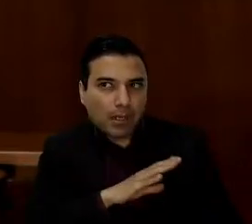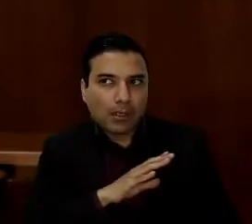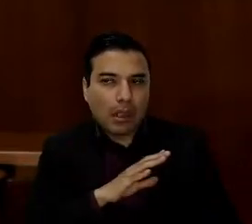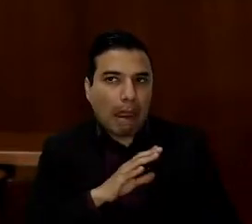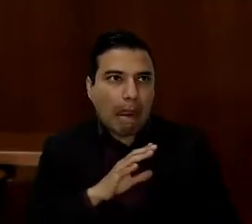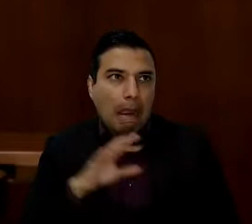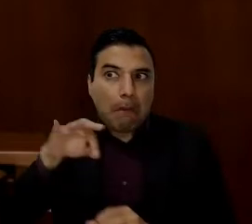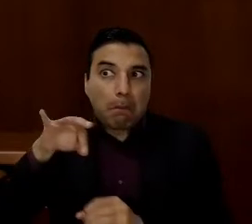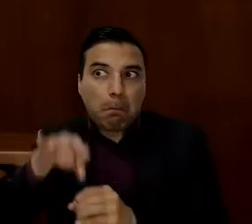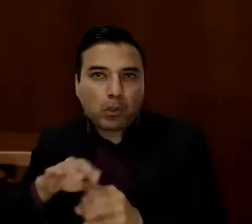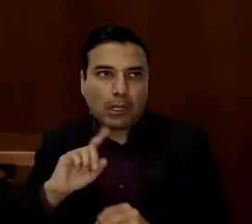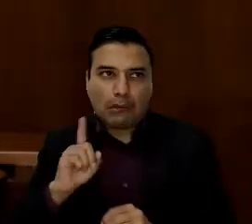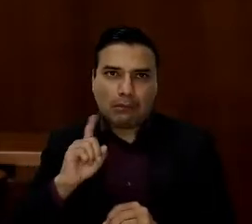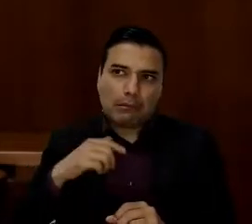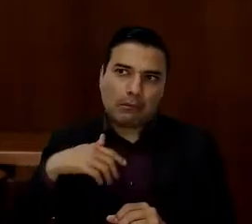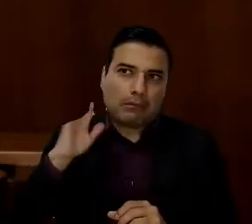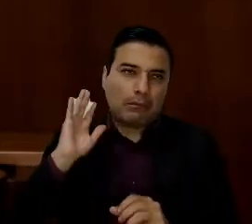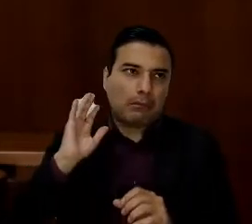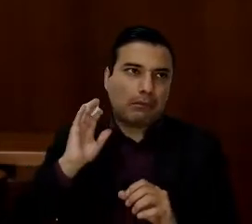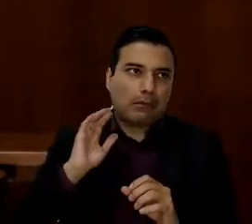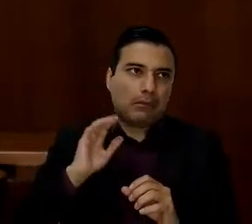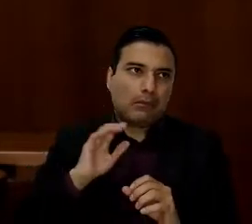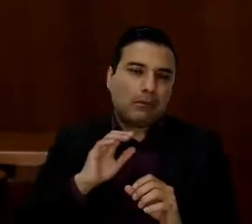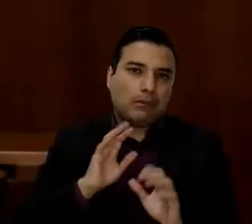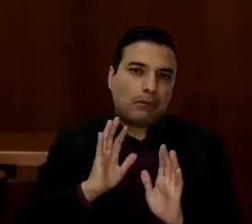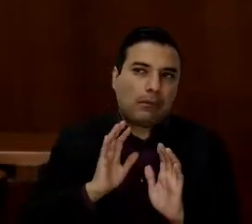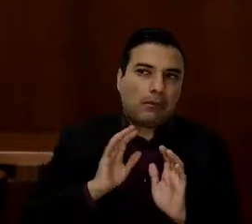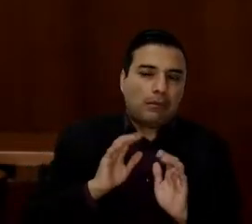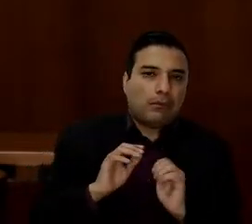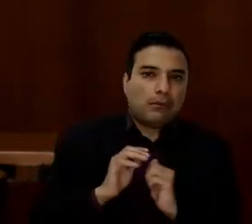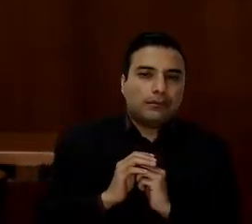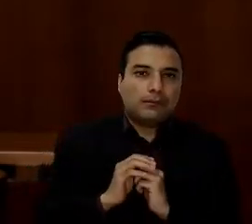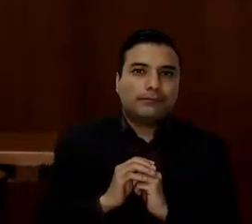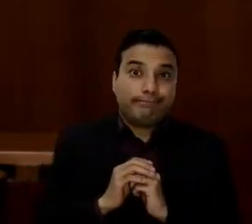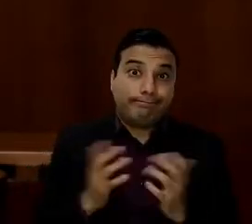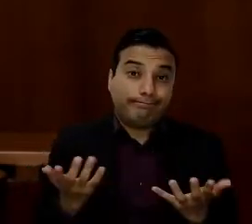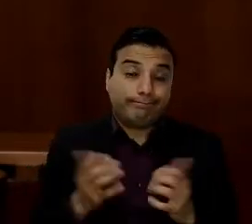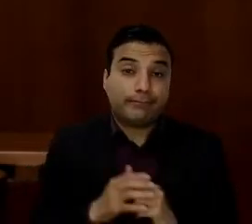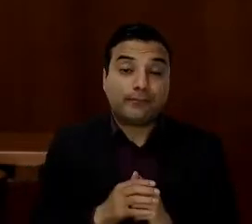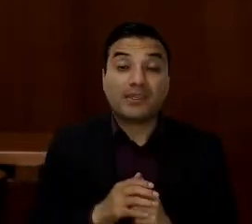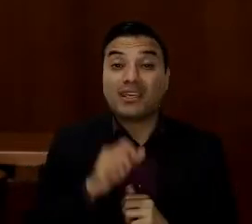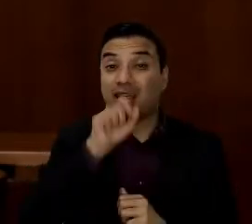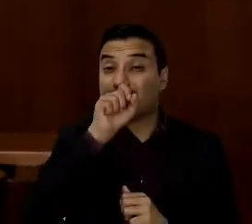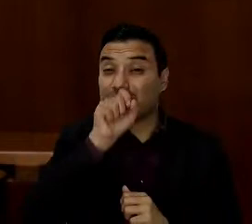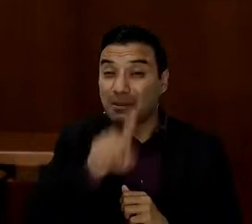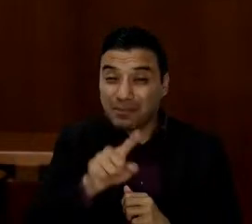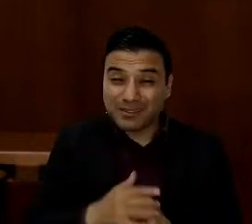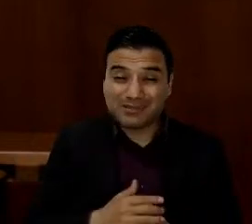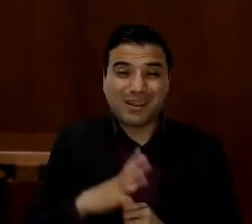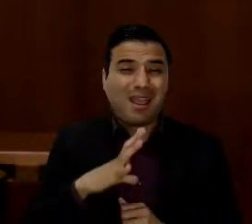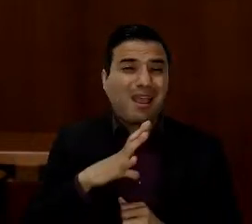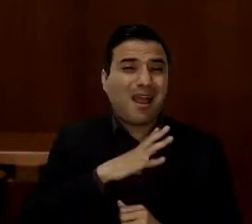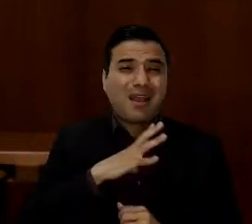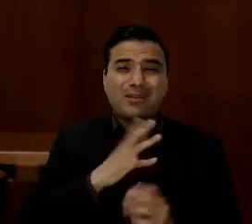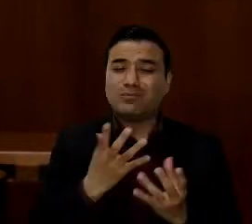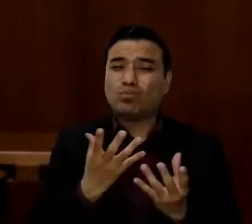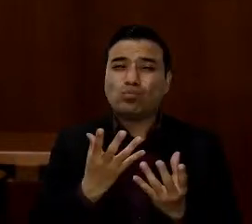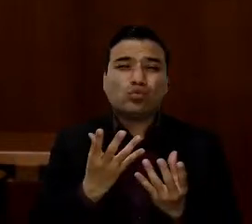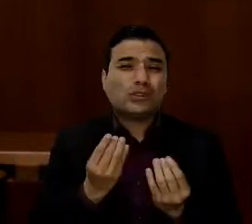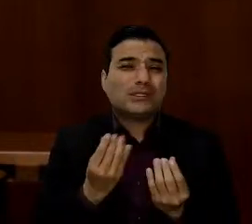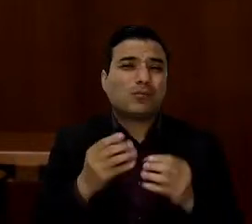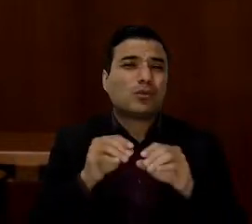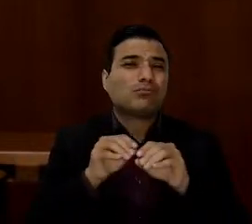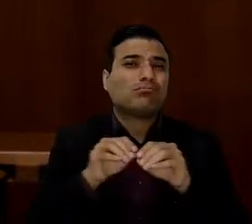emitir su voto utilizar por todos los medios una gran cantidad de mensajes negativos